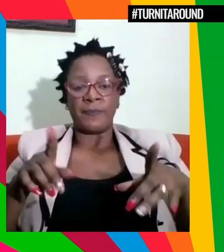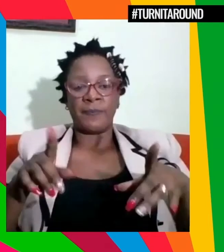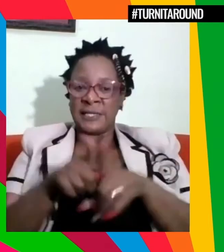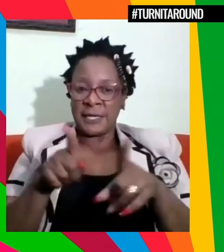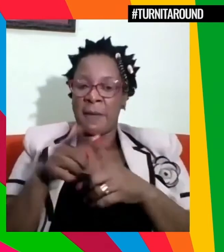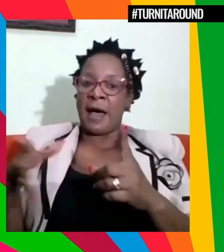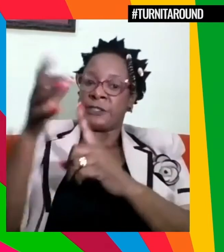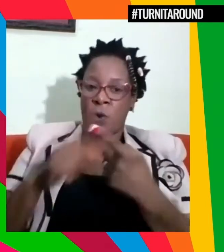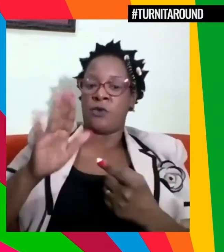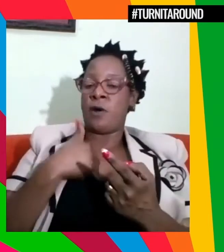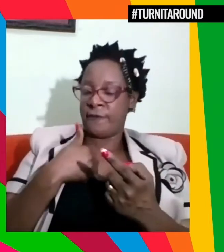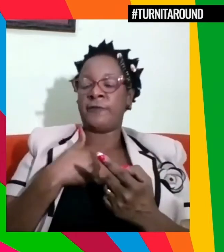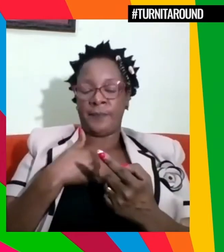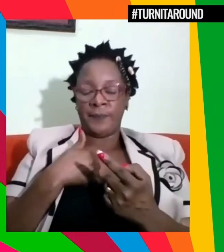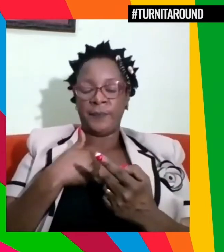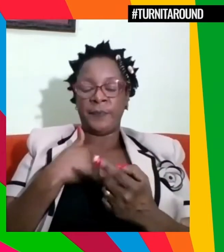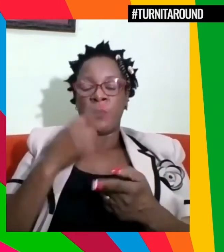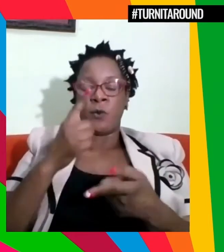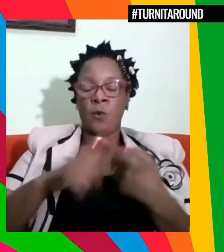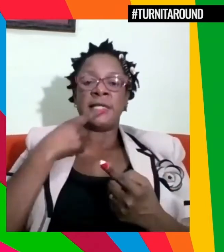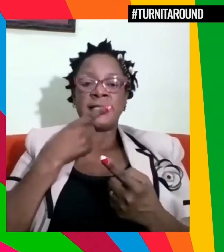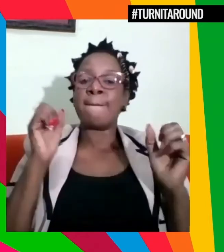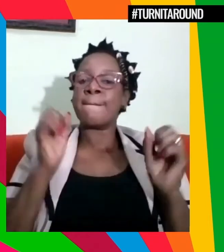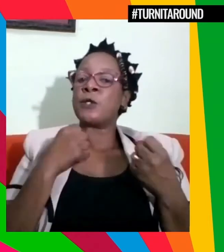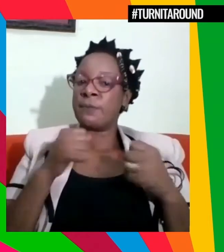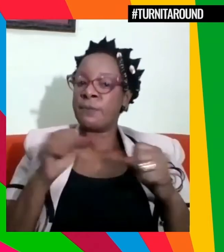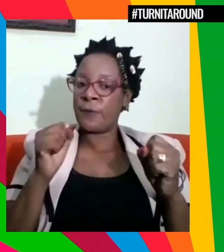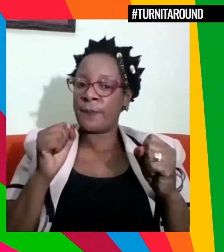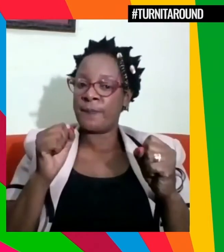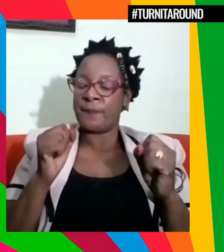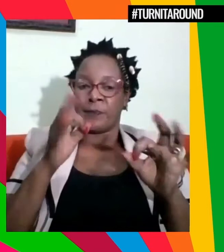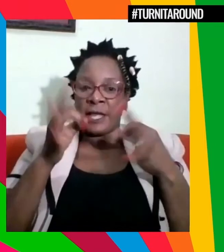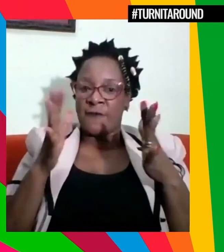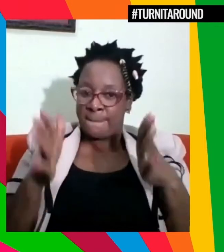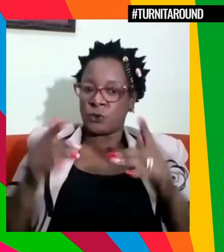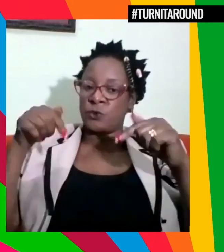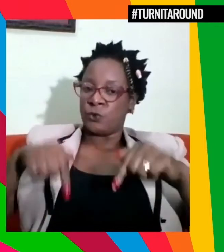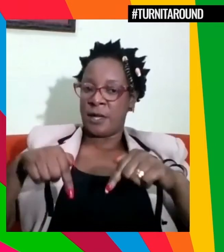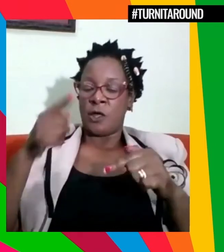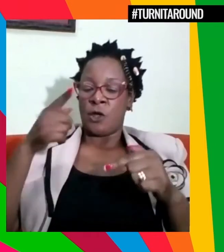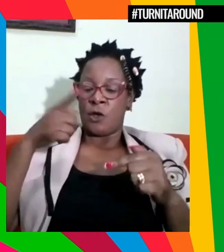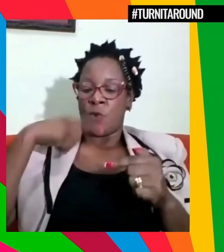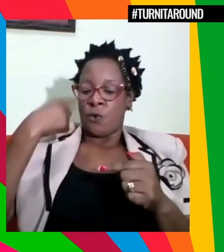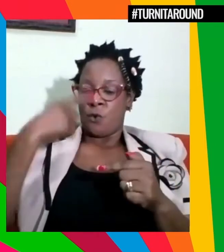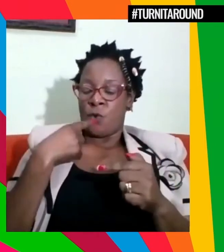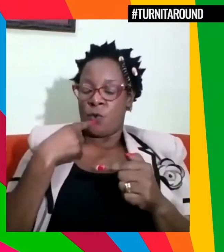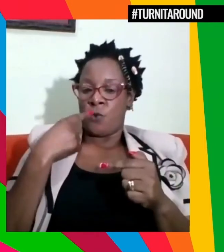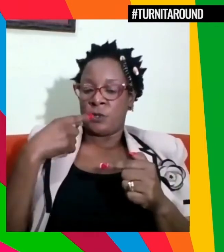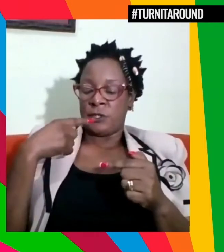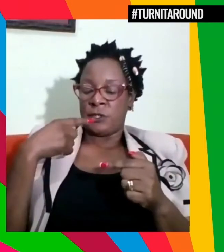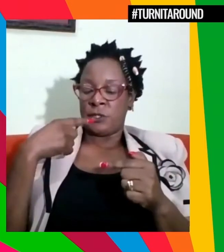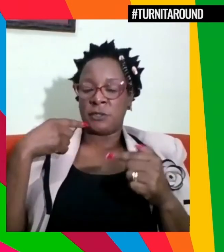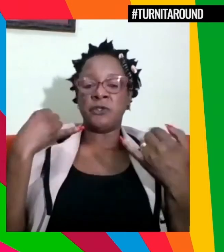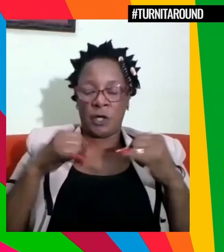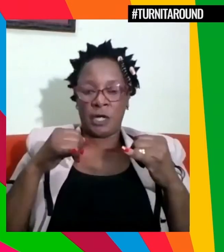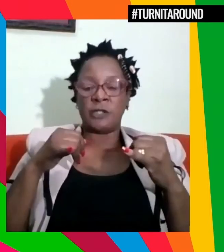lo que queremos y que puede parecer imposible. Y si alguien nos ve hoy y cree que crear